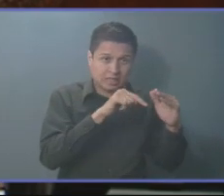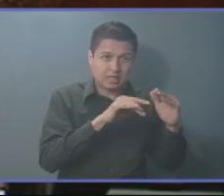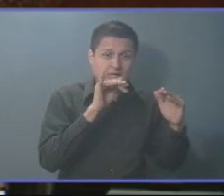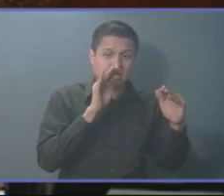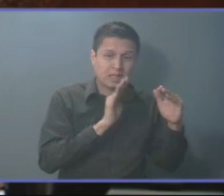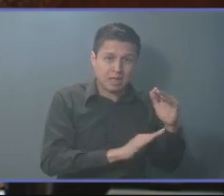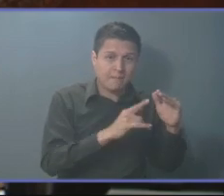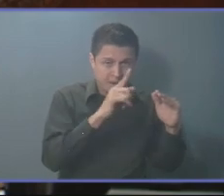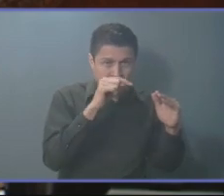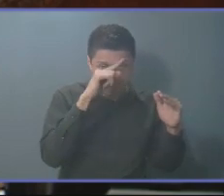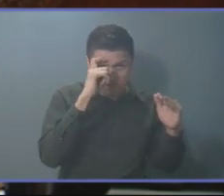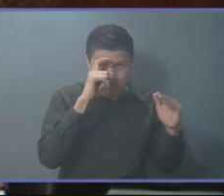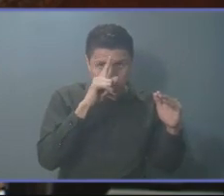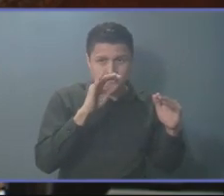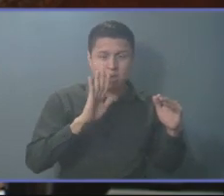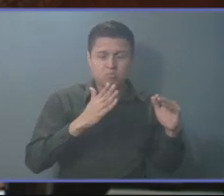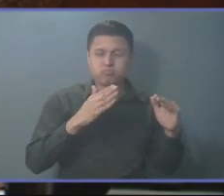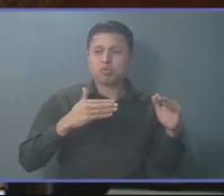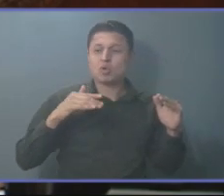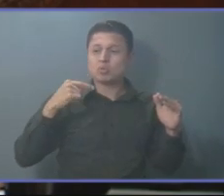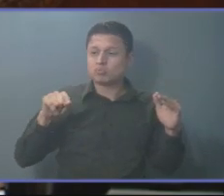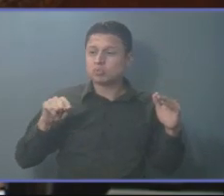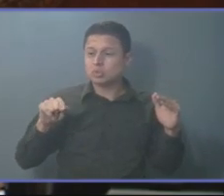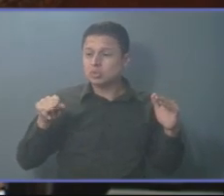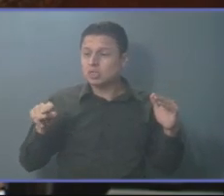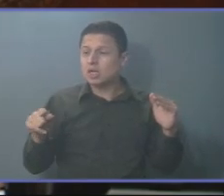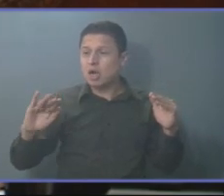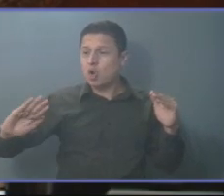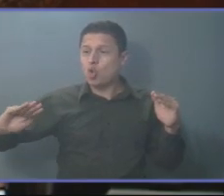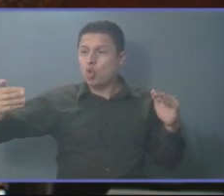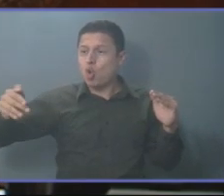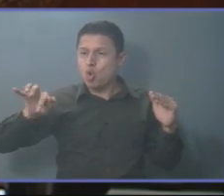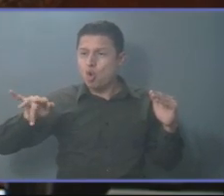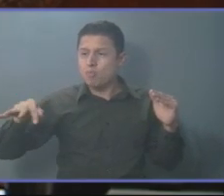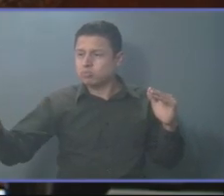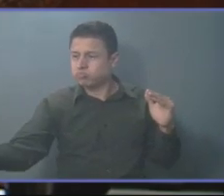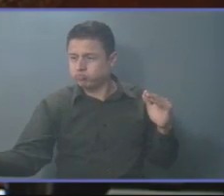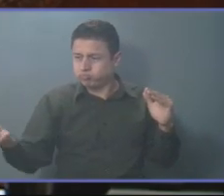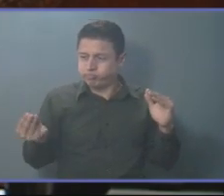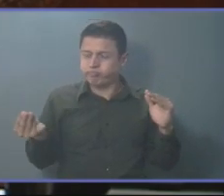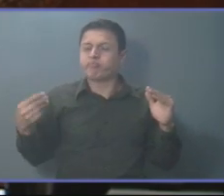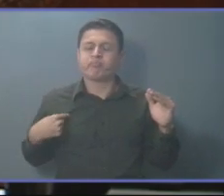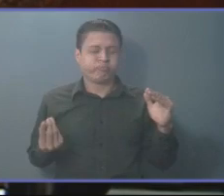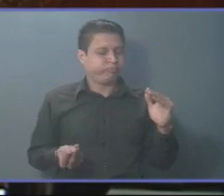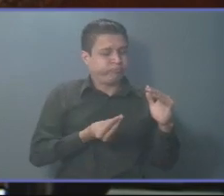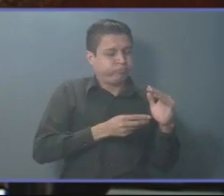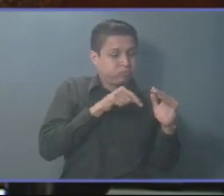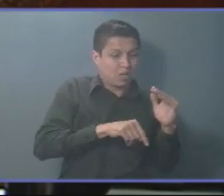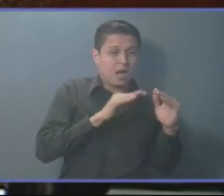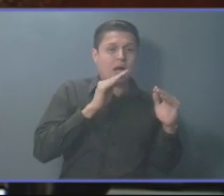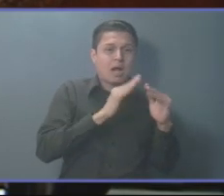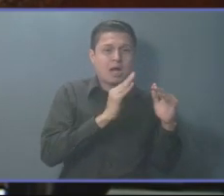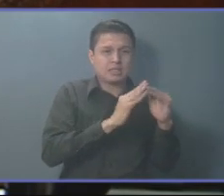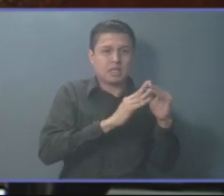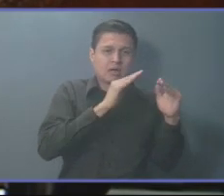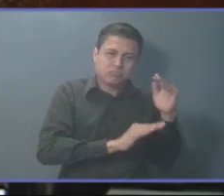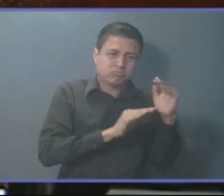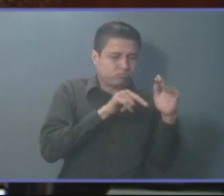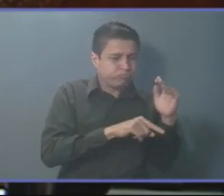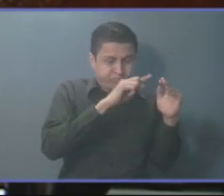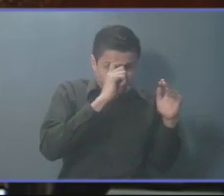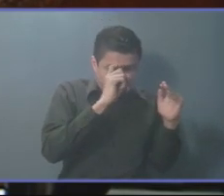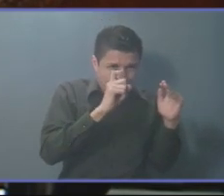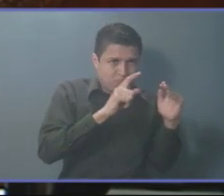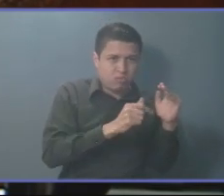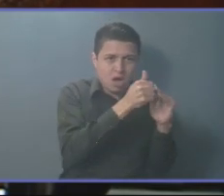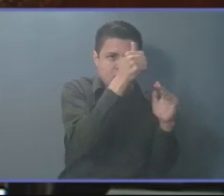las herramientas de trabajo de acuerdo a la ley, turnos rotativos a efecto de limitar el número de trabajadores dentro de un mismo entorno de